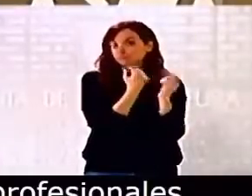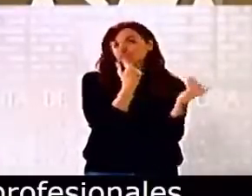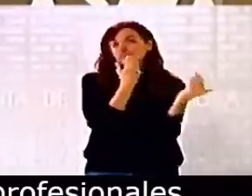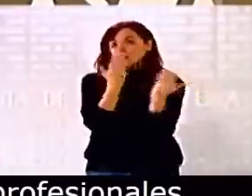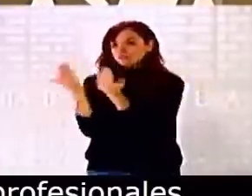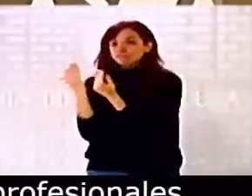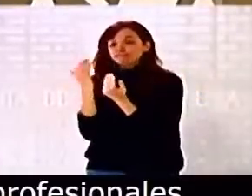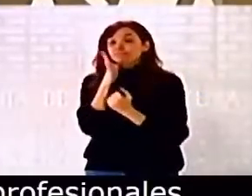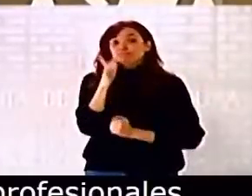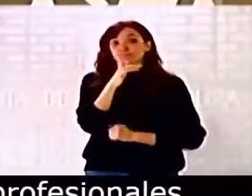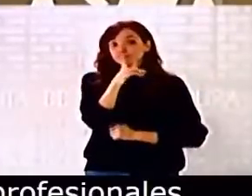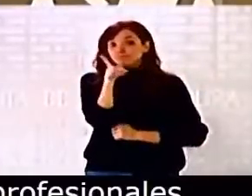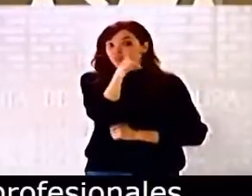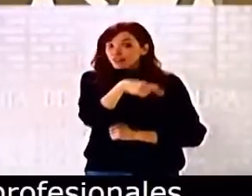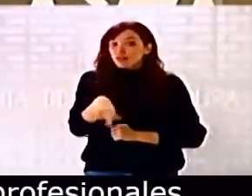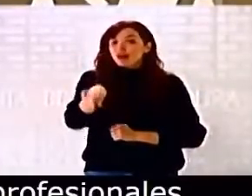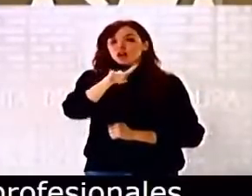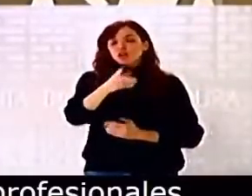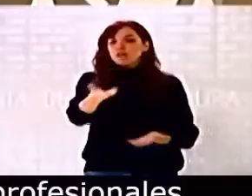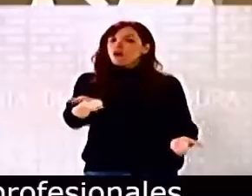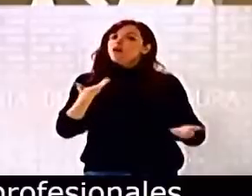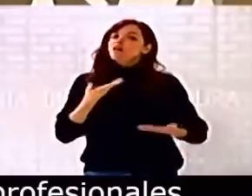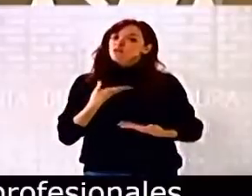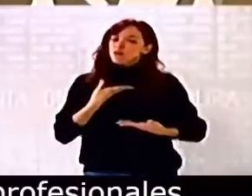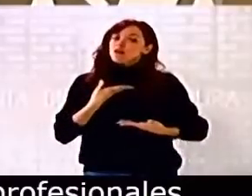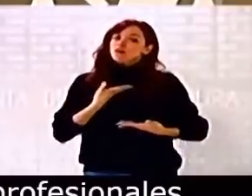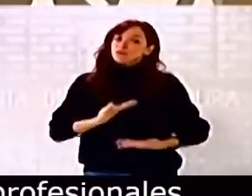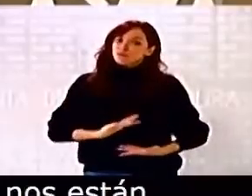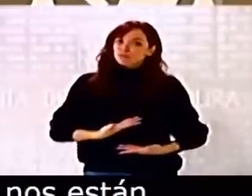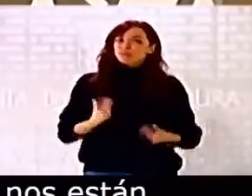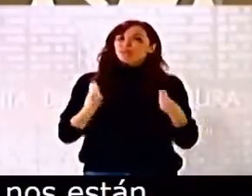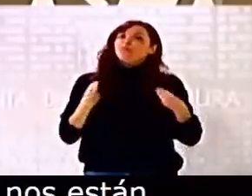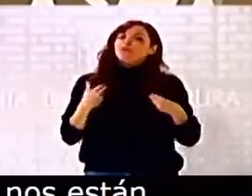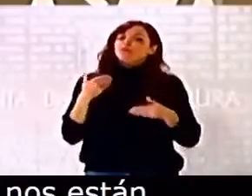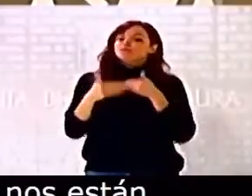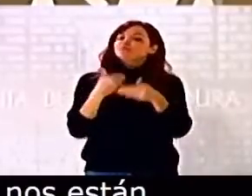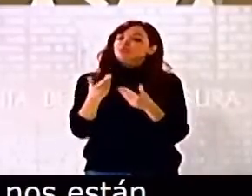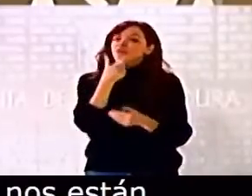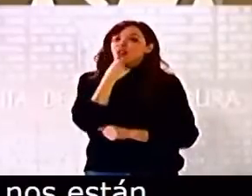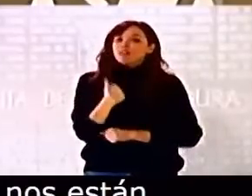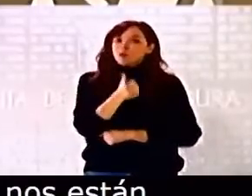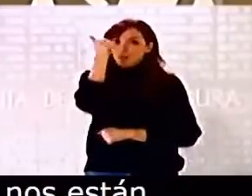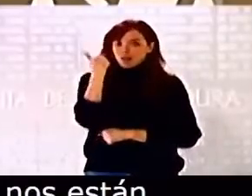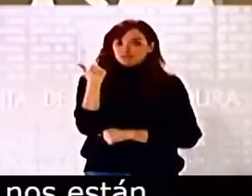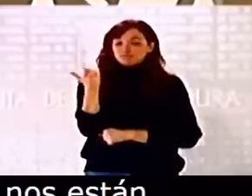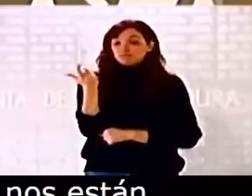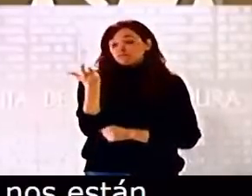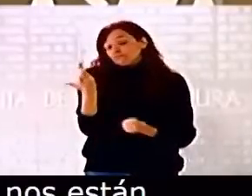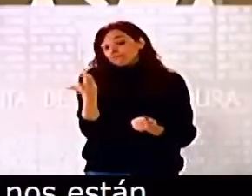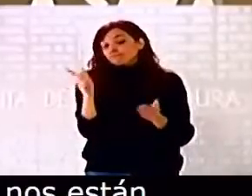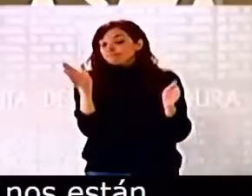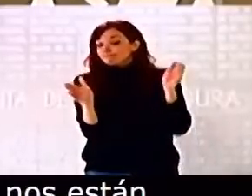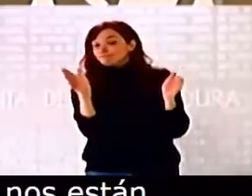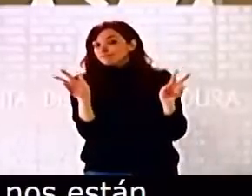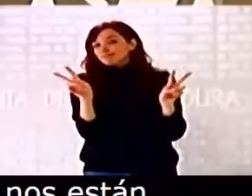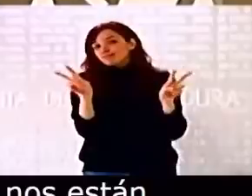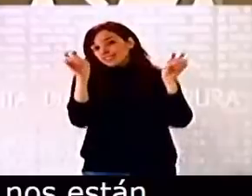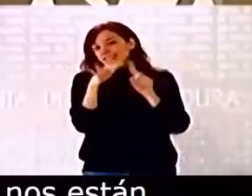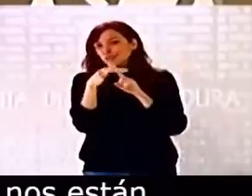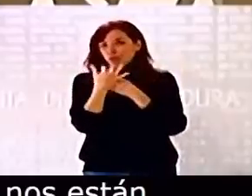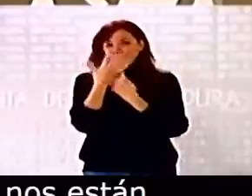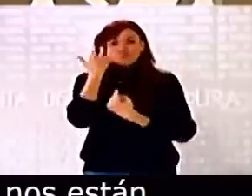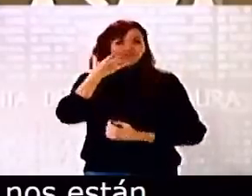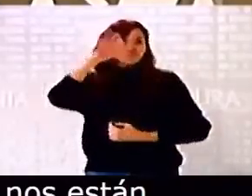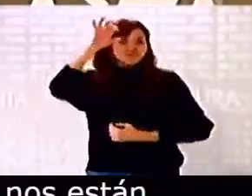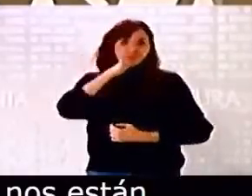que nos están ayudando a que la vida sea lo más fácil posible dentro de esta anormalidad que